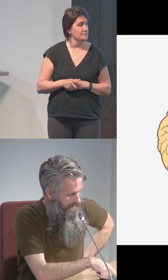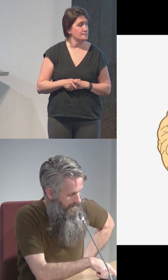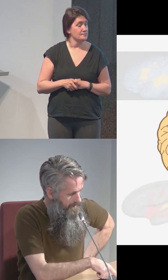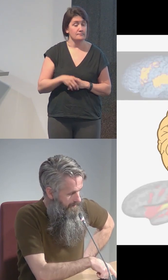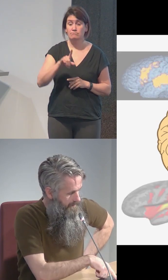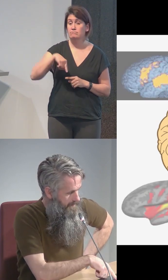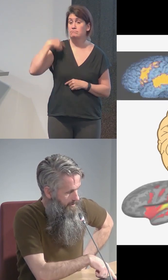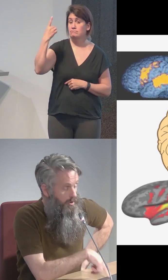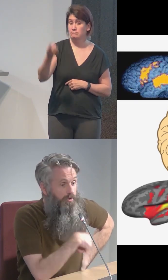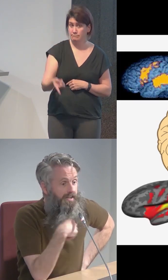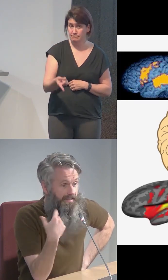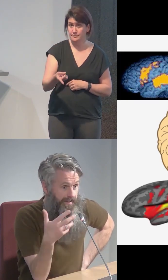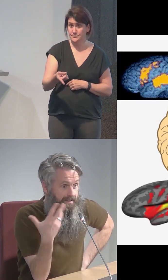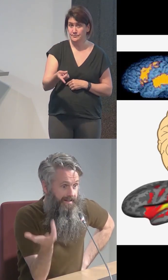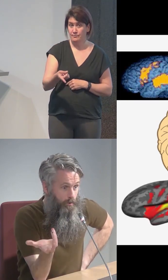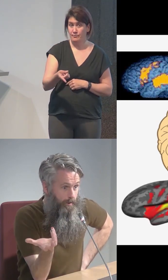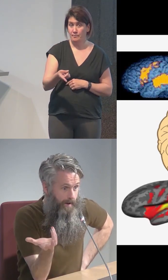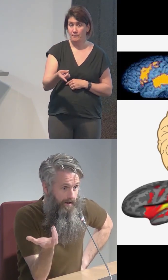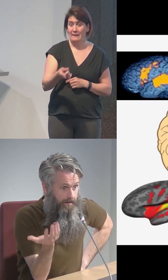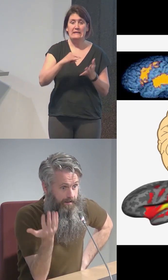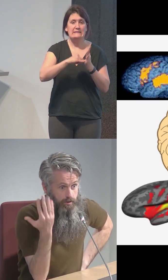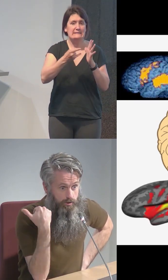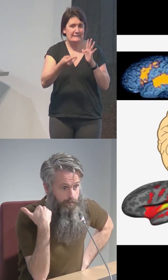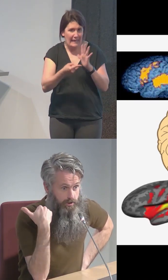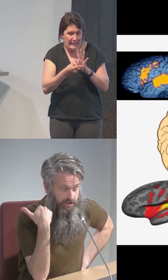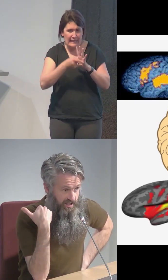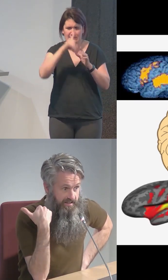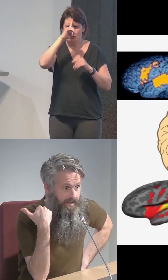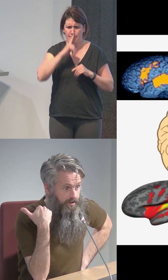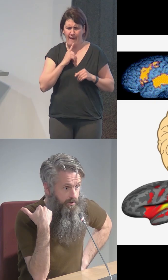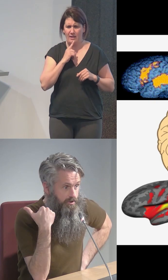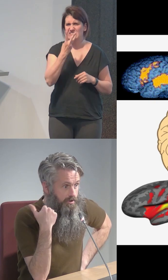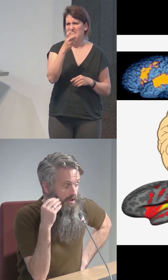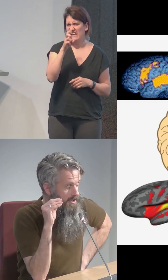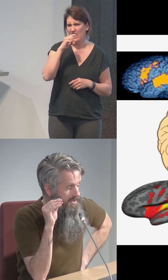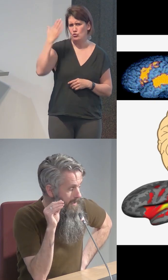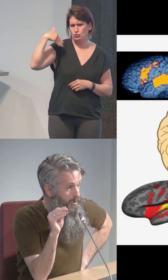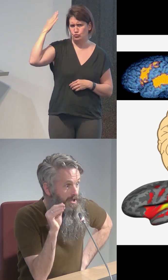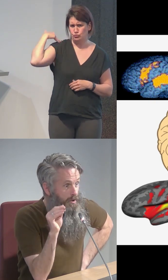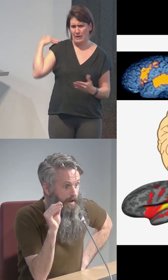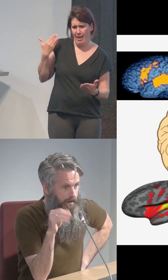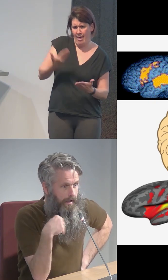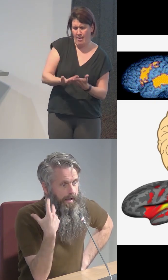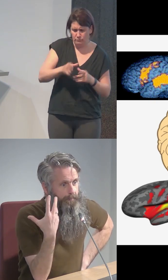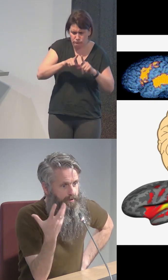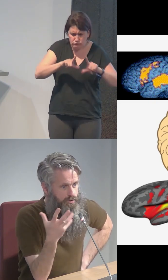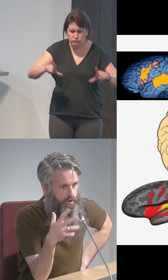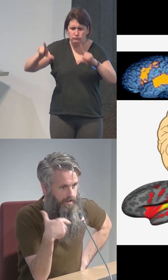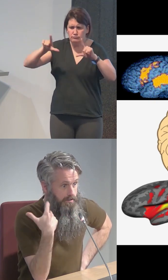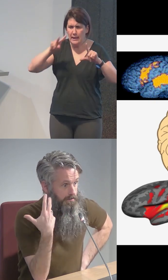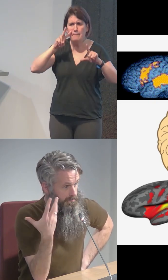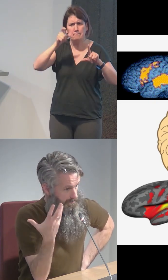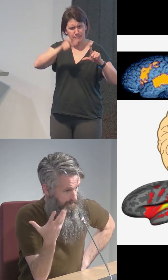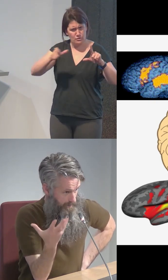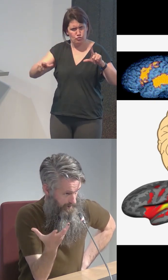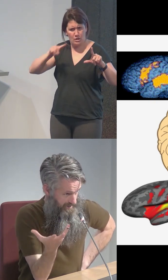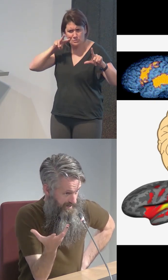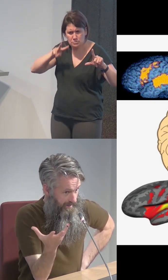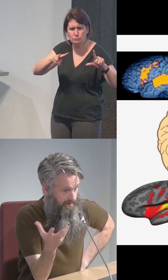Más tarde, con técnicas de neuroimagen en los últimos 30 años, se ha podido ver en